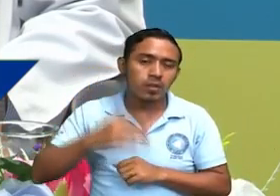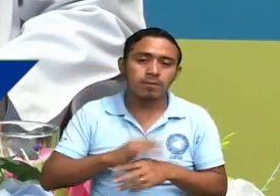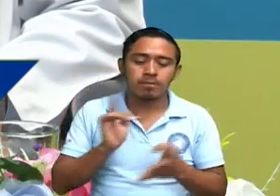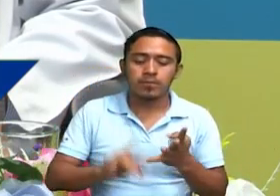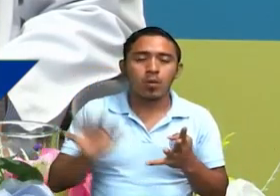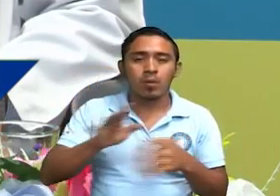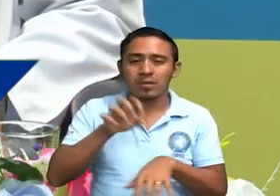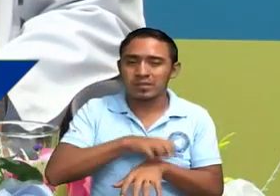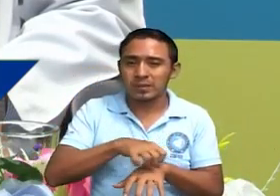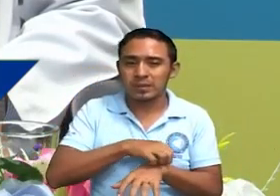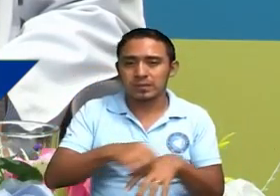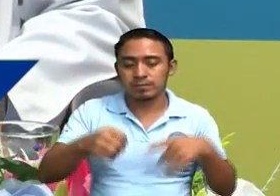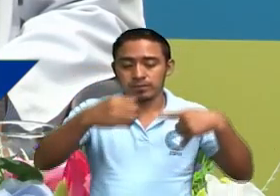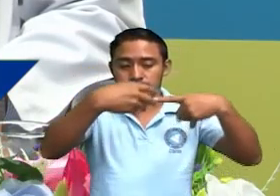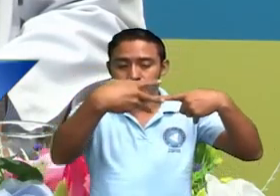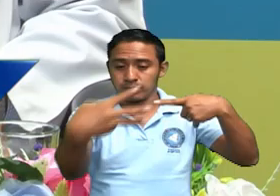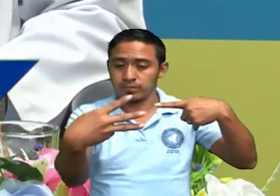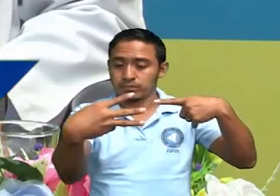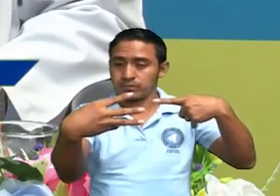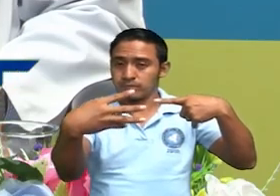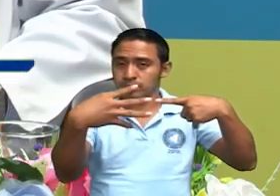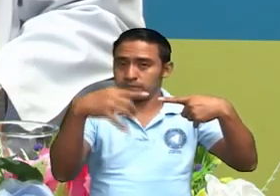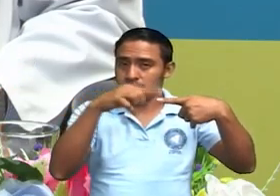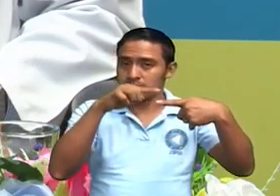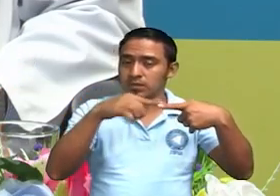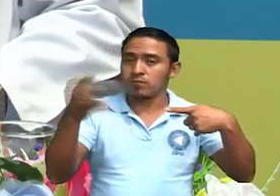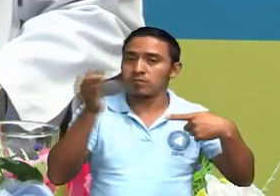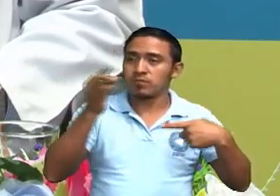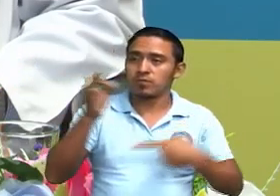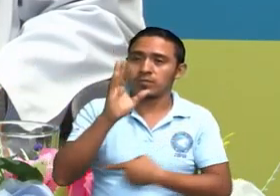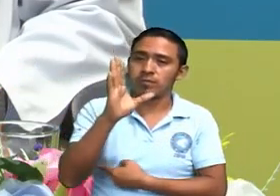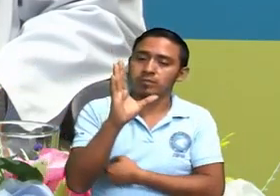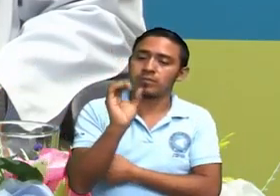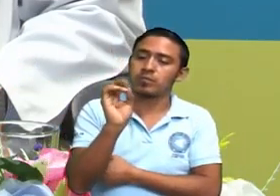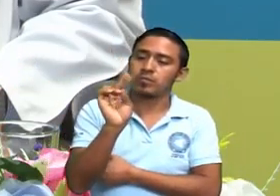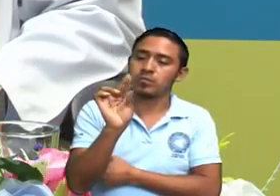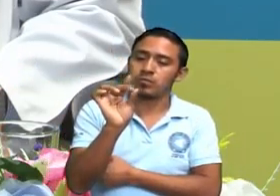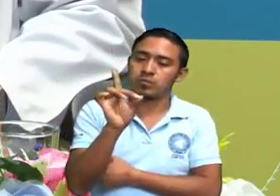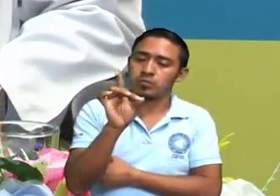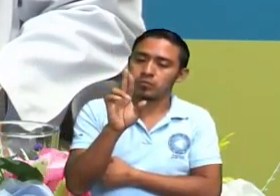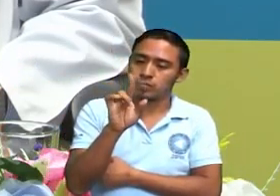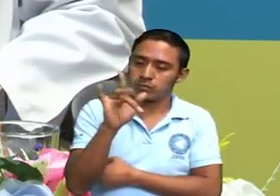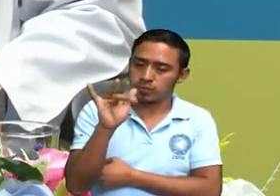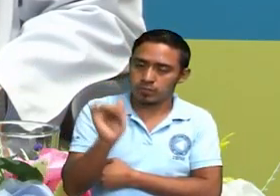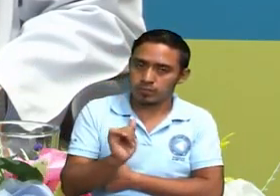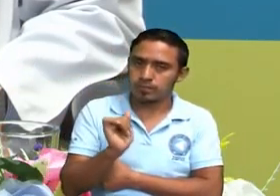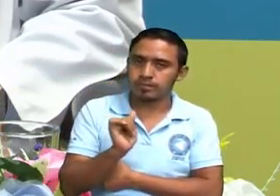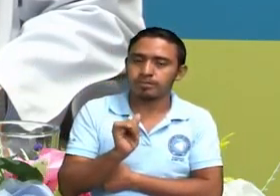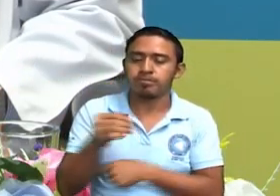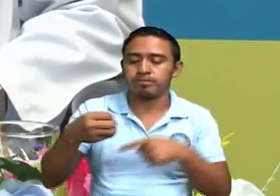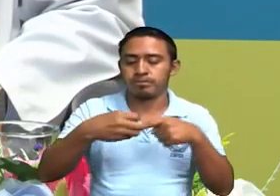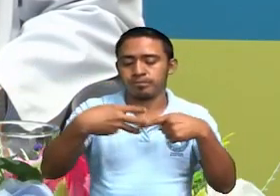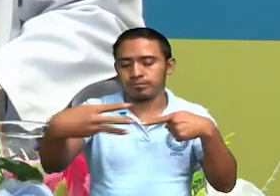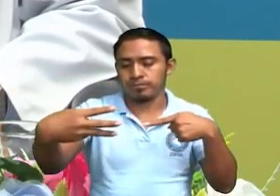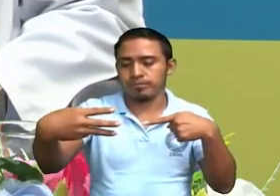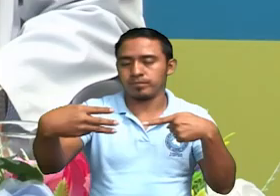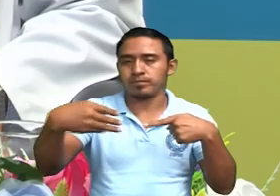alérgico. Entonces, este es un tipo de sordera que nosotros le llamamos conductiva. Mm.